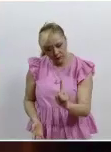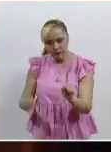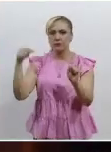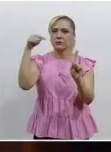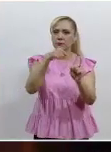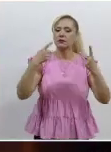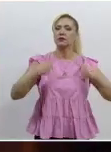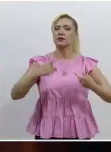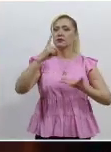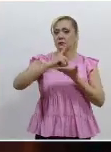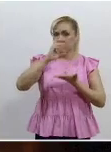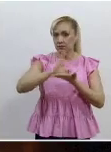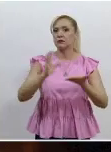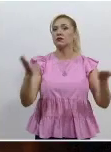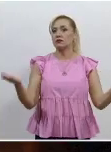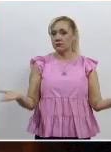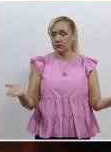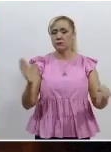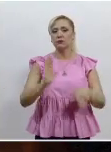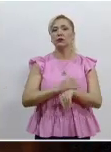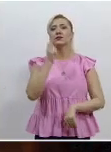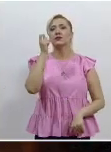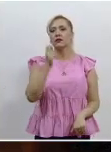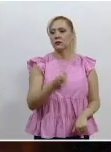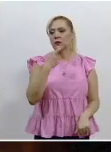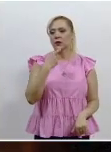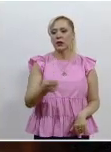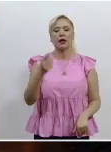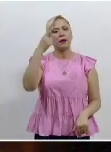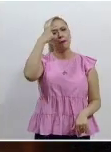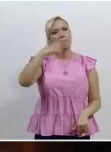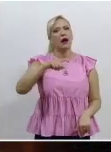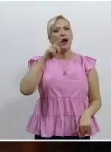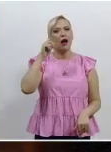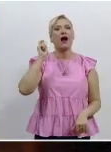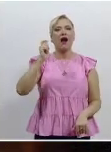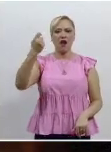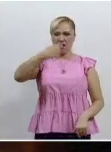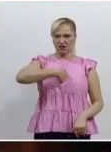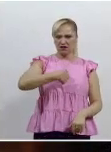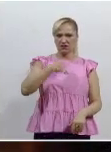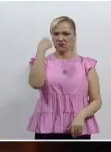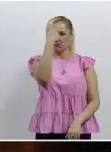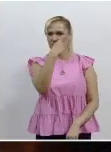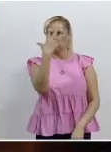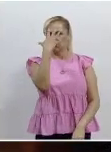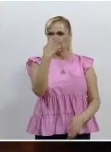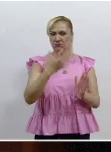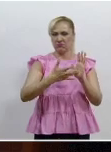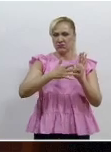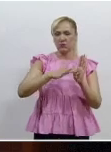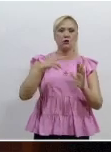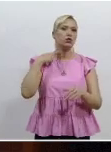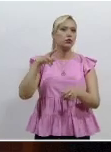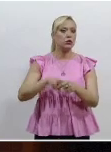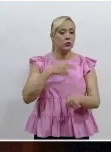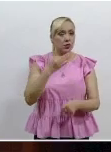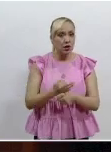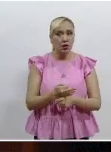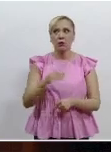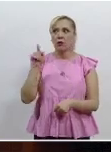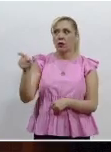con alguna discapacidad, pues prevén supuestos en los que para verificar la identidad de los comparecientes ante un notario público, tanto este